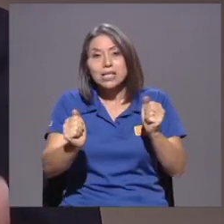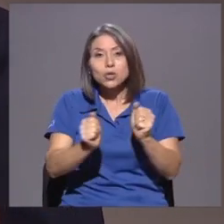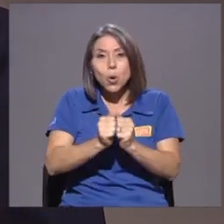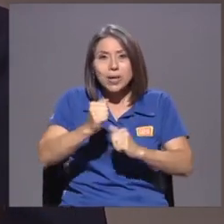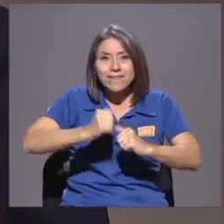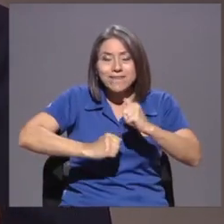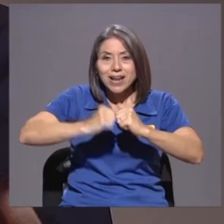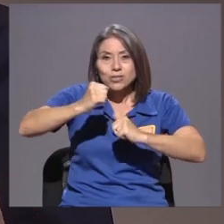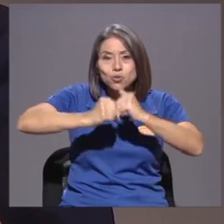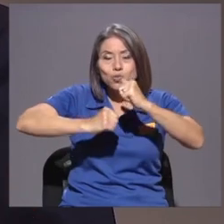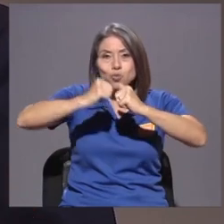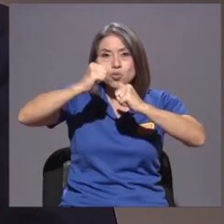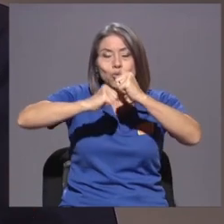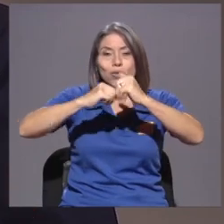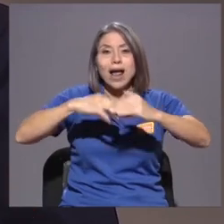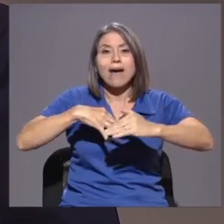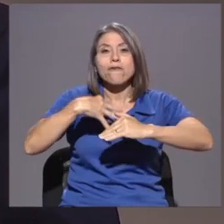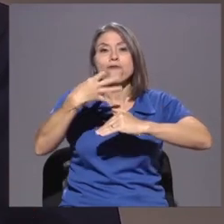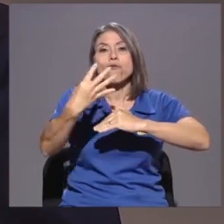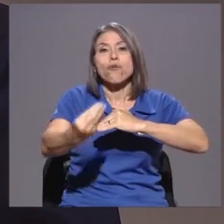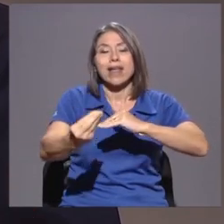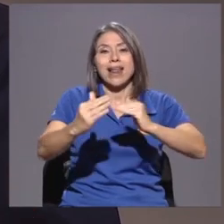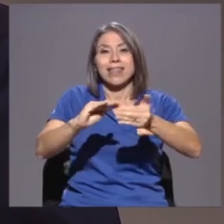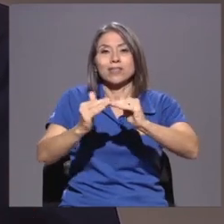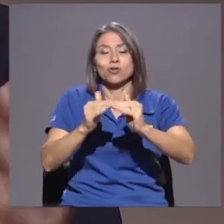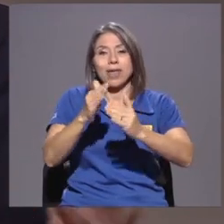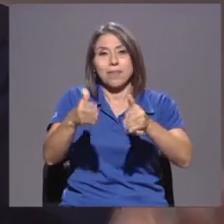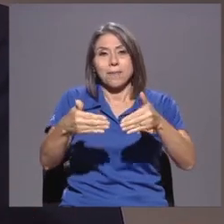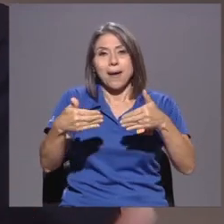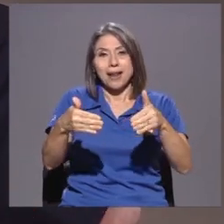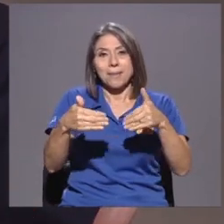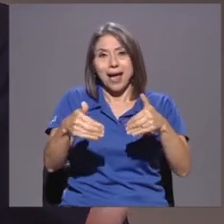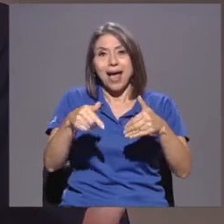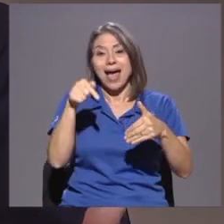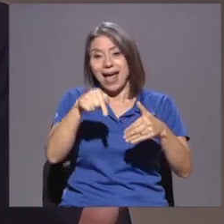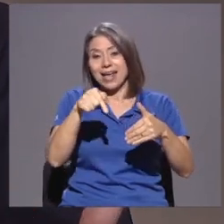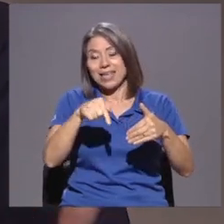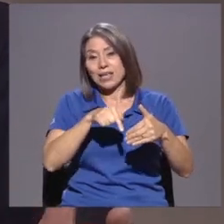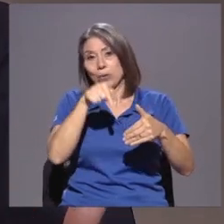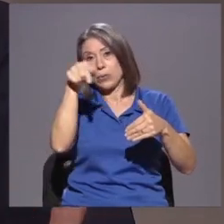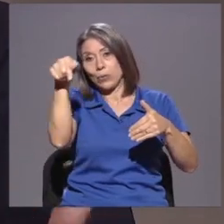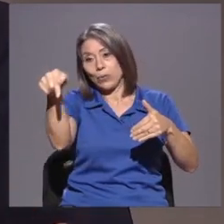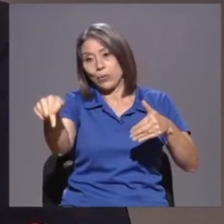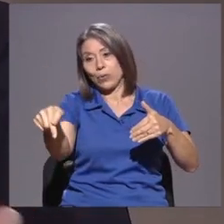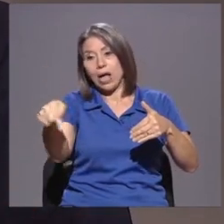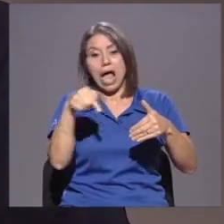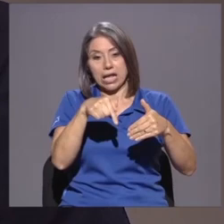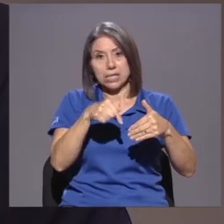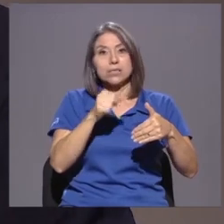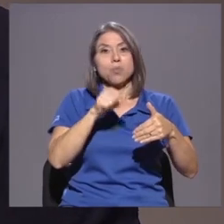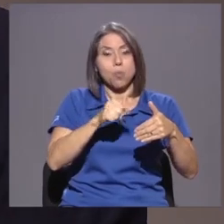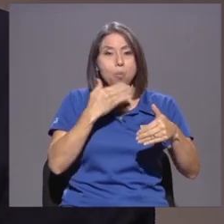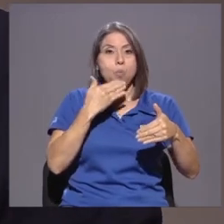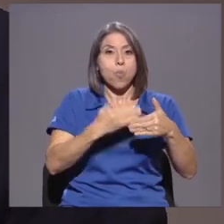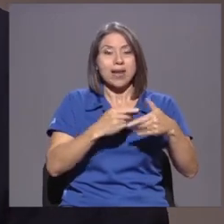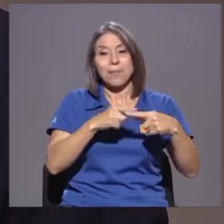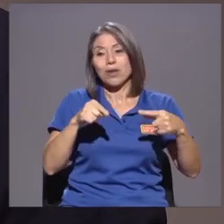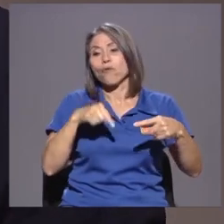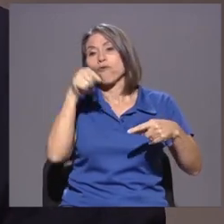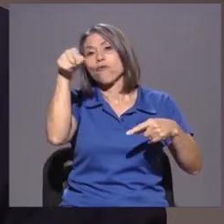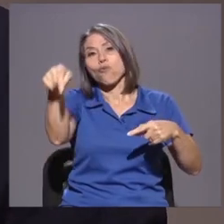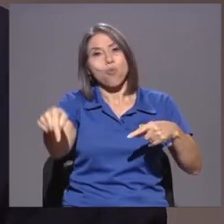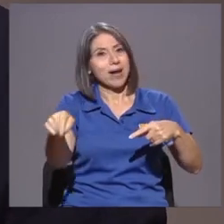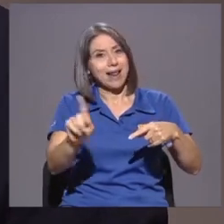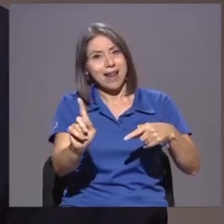fuera de ciudad panamá que hay es sensacional pero fuera de ciudad panamá no es tan buena como la gente a veces cree